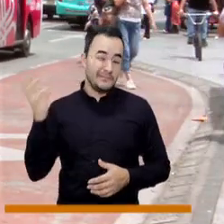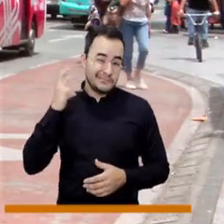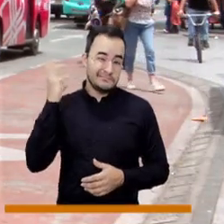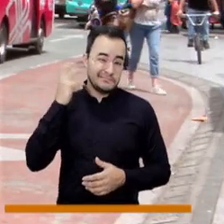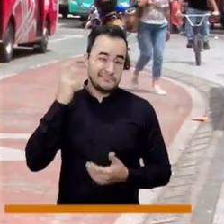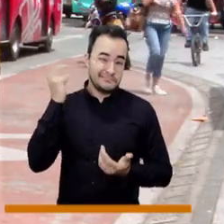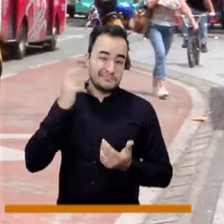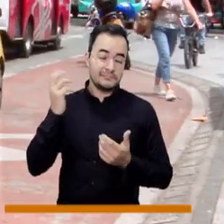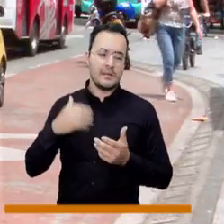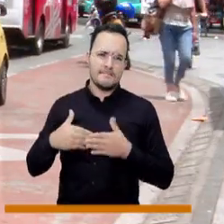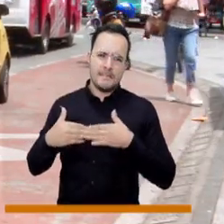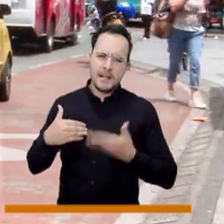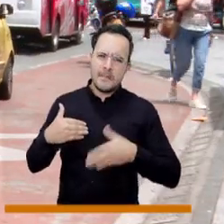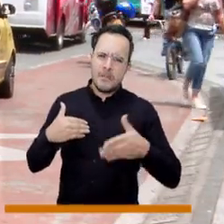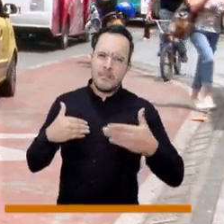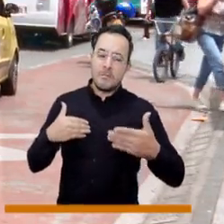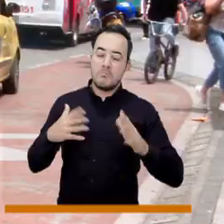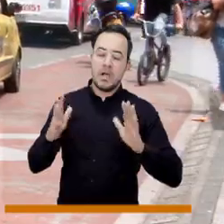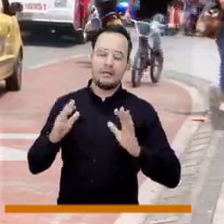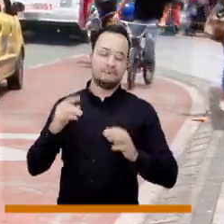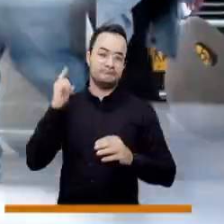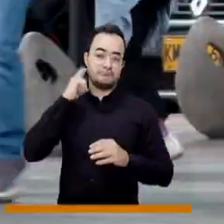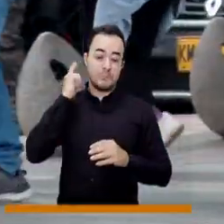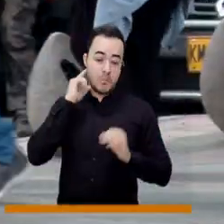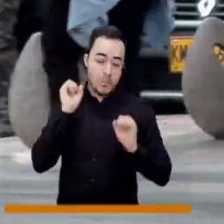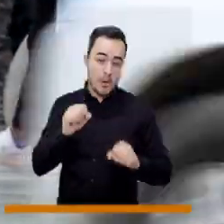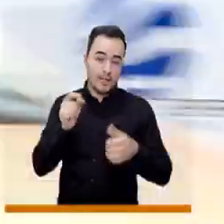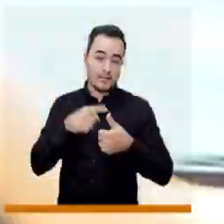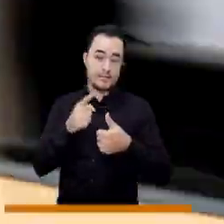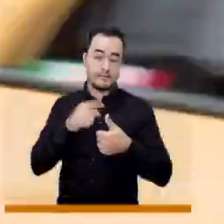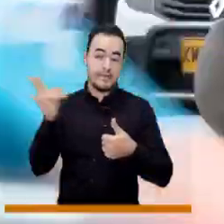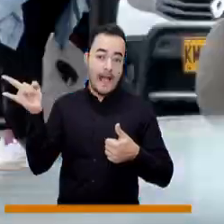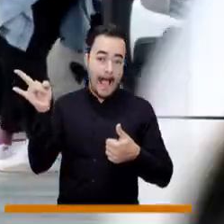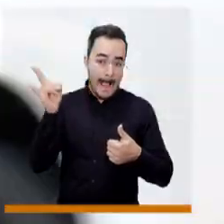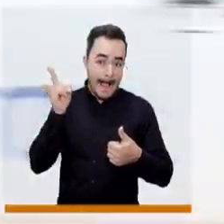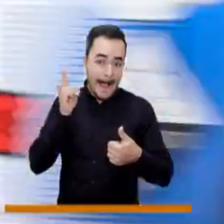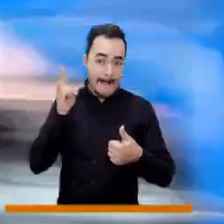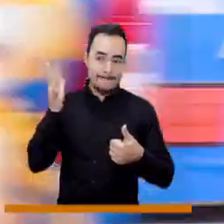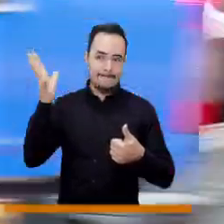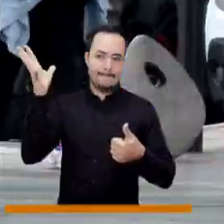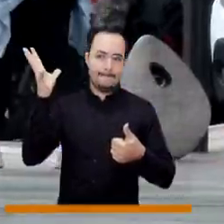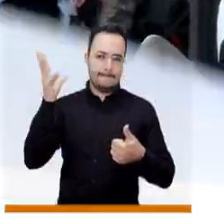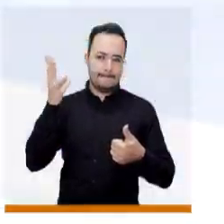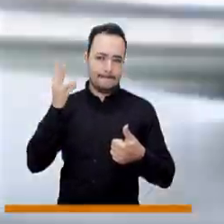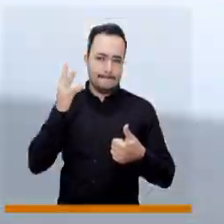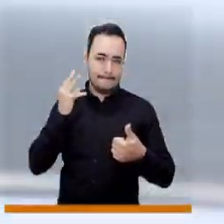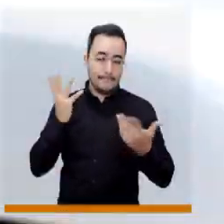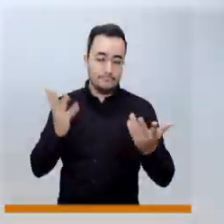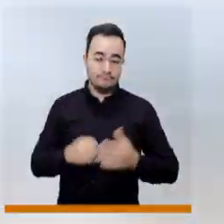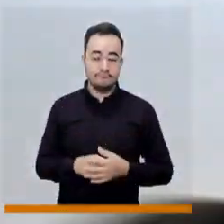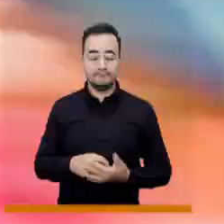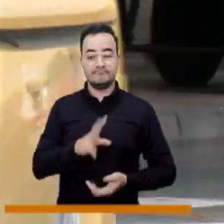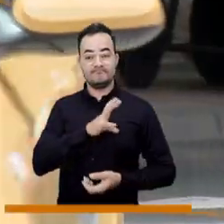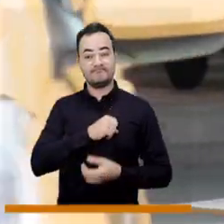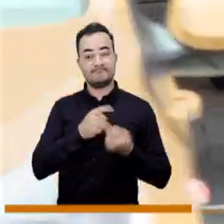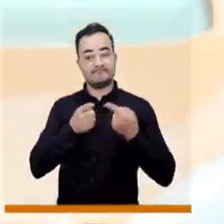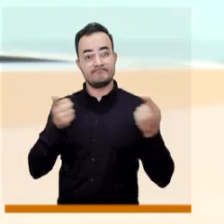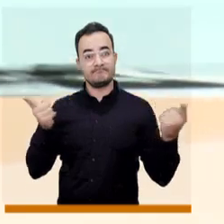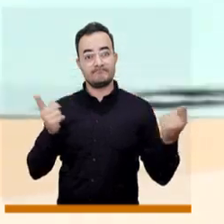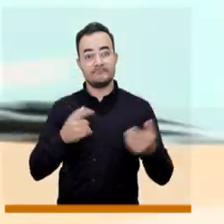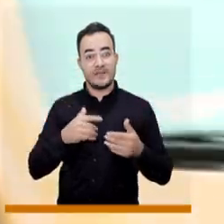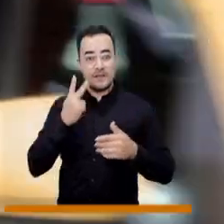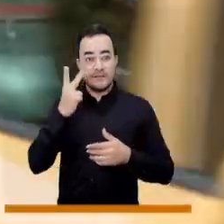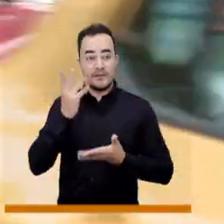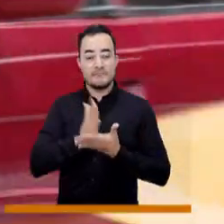por la contaminación acústica? Digamos que a largo plazo podemos comenzar a presentar ya pérdida de capacidad auditiva, que es un tema